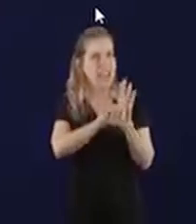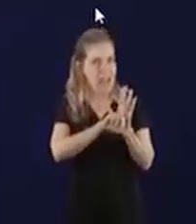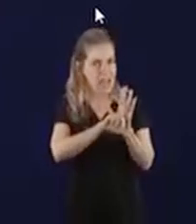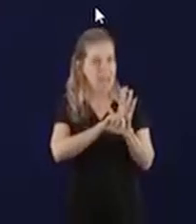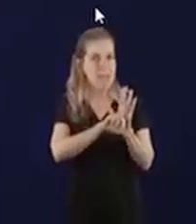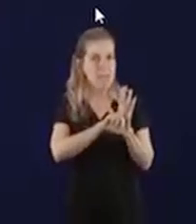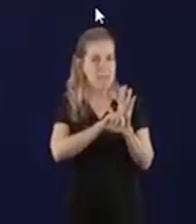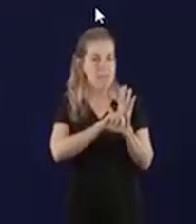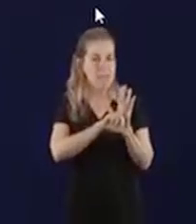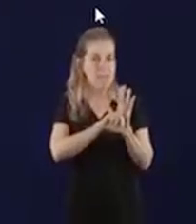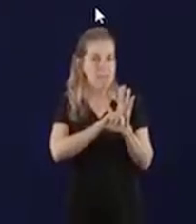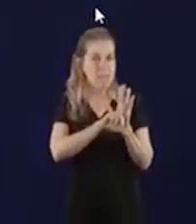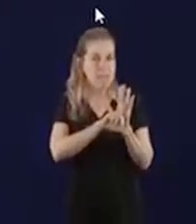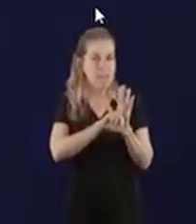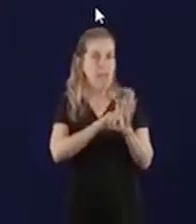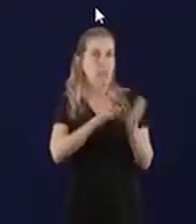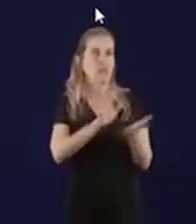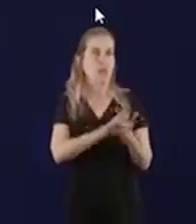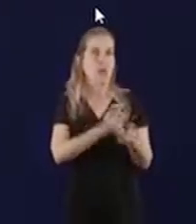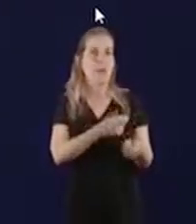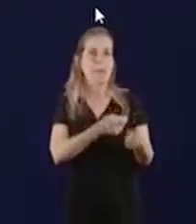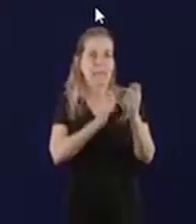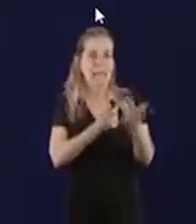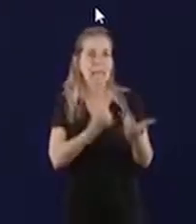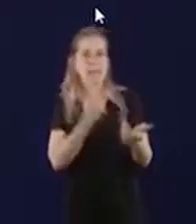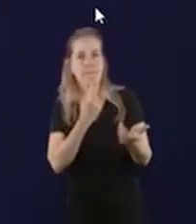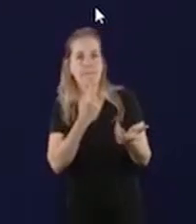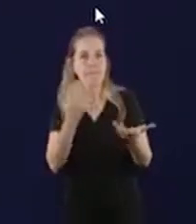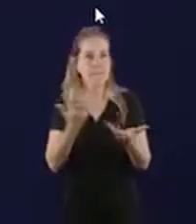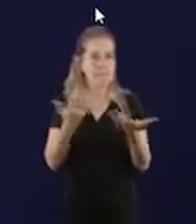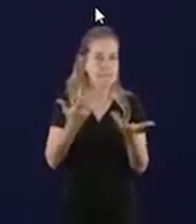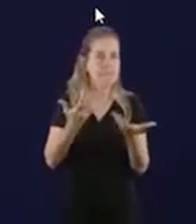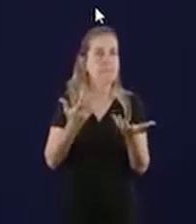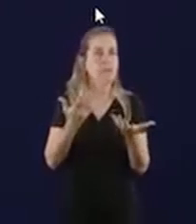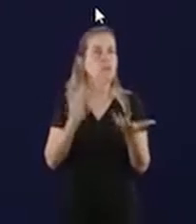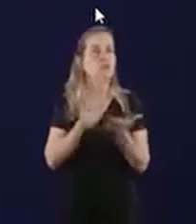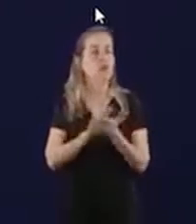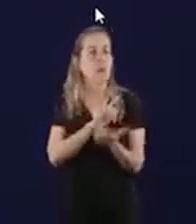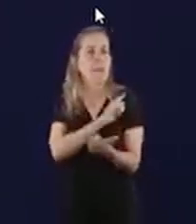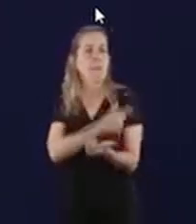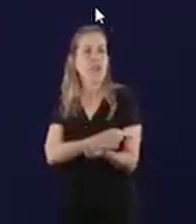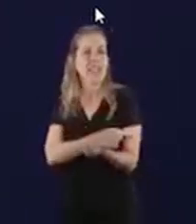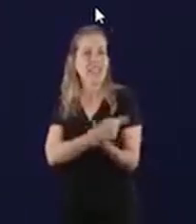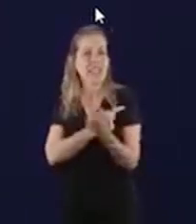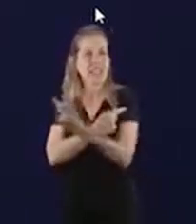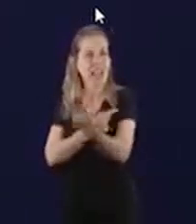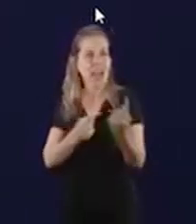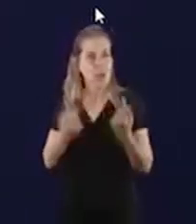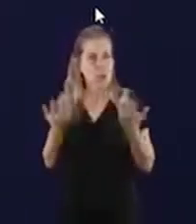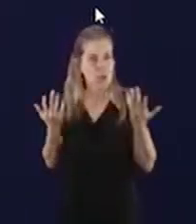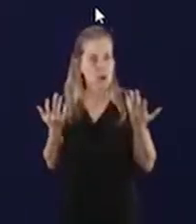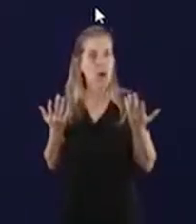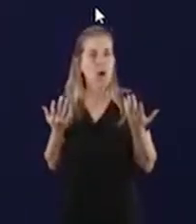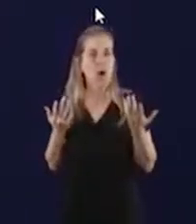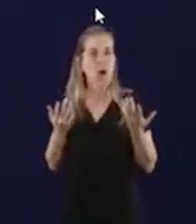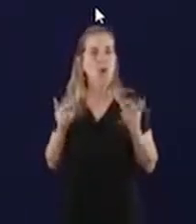allá de la legalidad y del respeto por la división de poderes y de la discusión